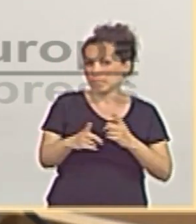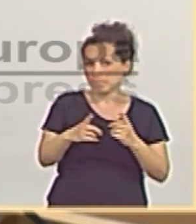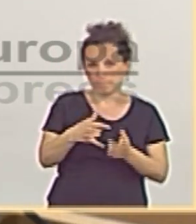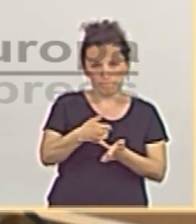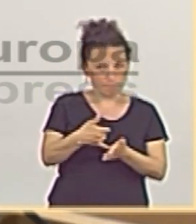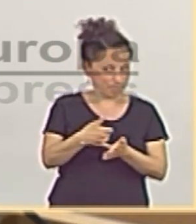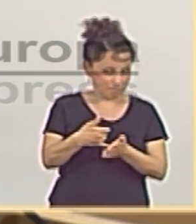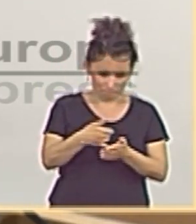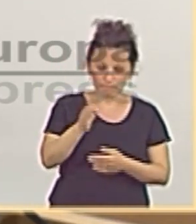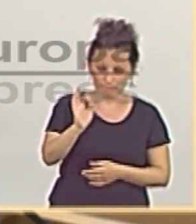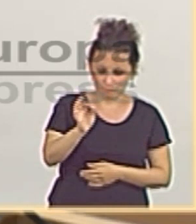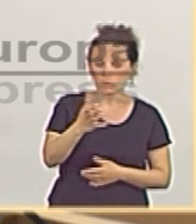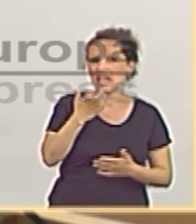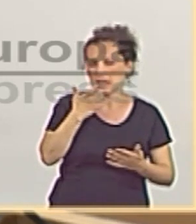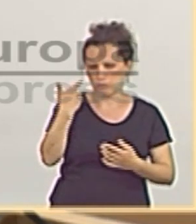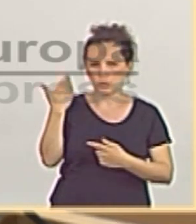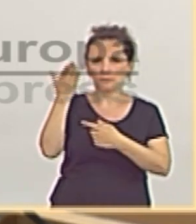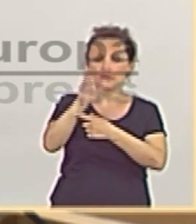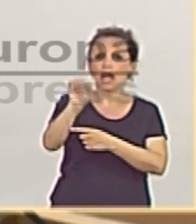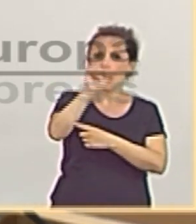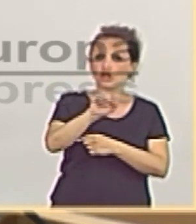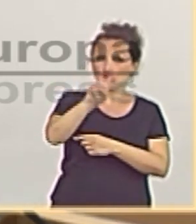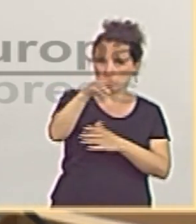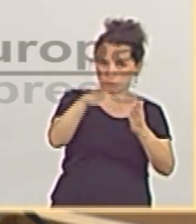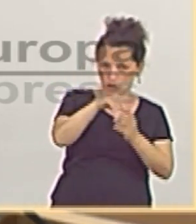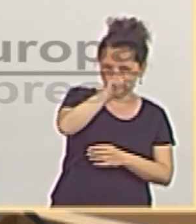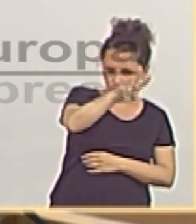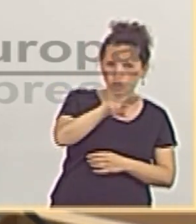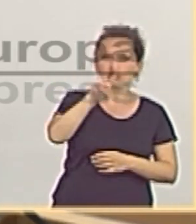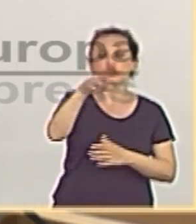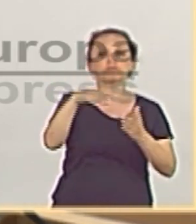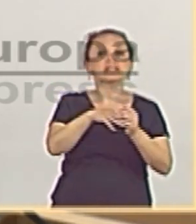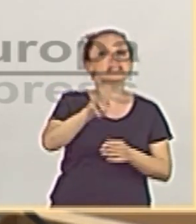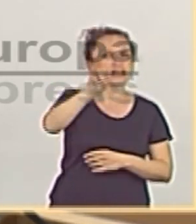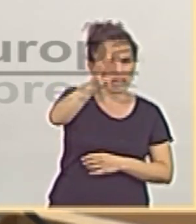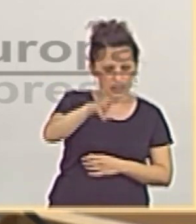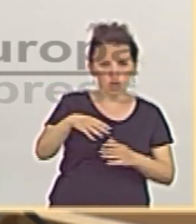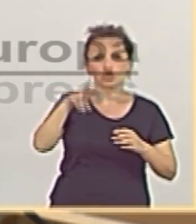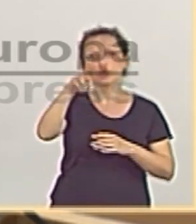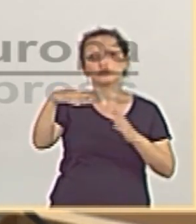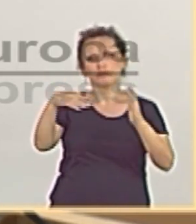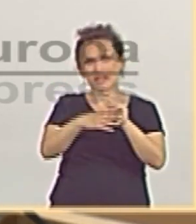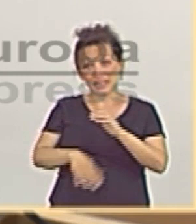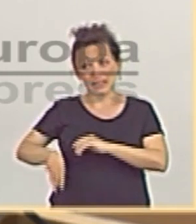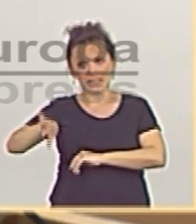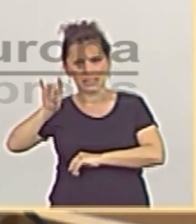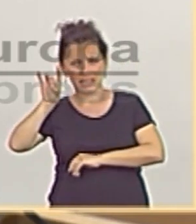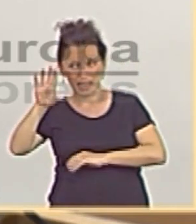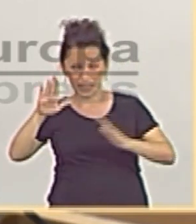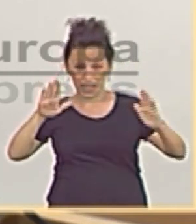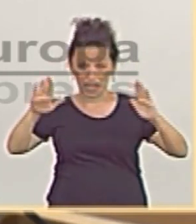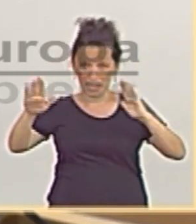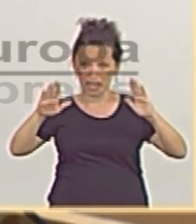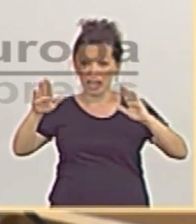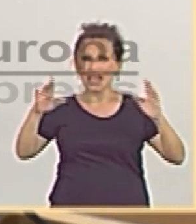só un exemplo. Nos anos 2012, 2013, 2014 e 2015 a tasa de